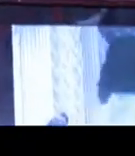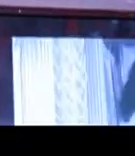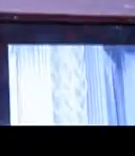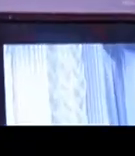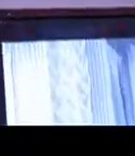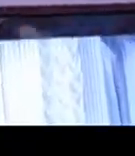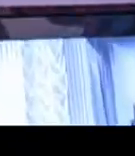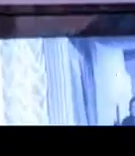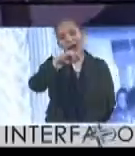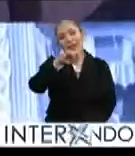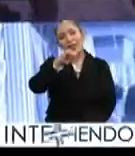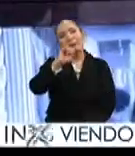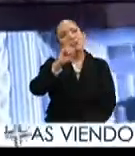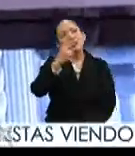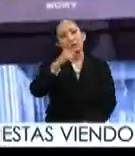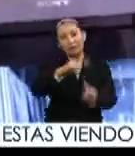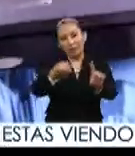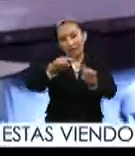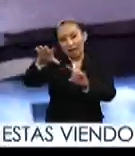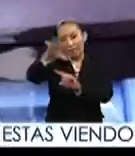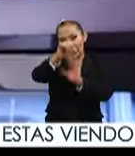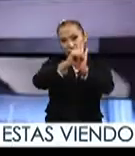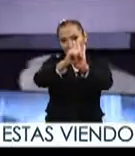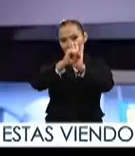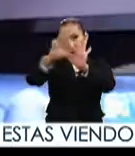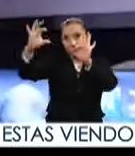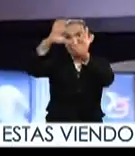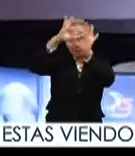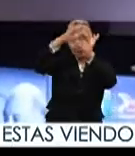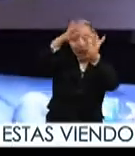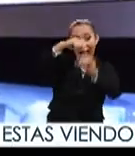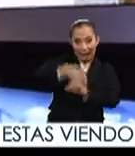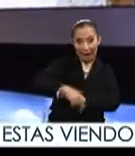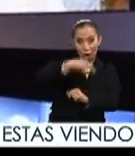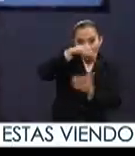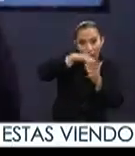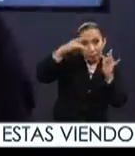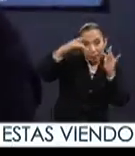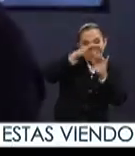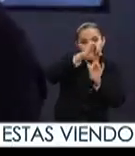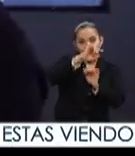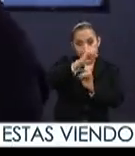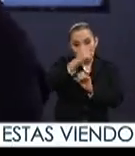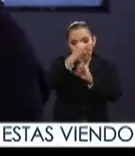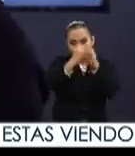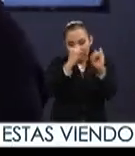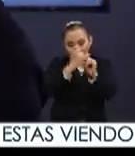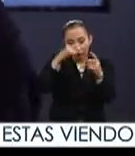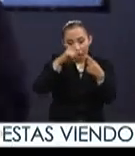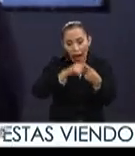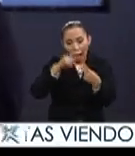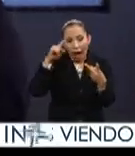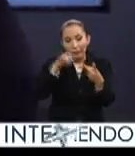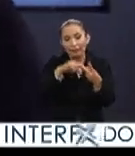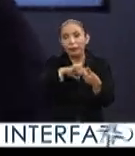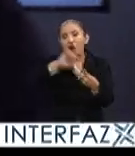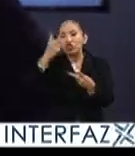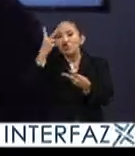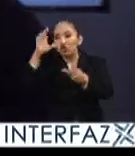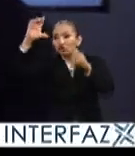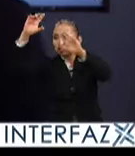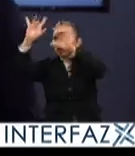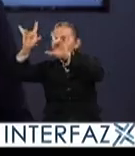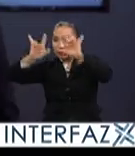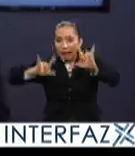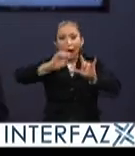Bueno, Canal 22 tiene diferentes señales. Aquí, en la recepción, tenemos Canal 22 Internacional. Después tenemos 2